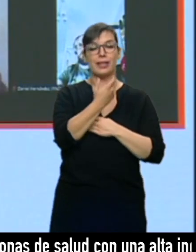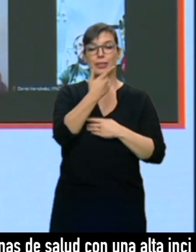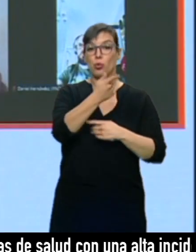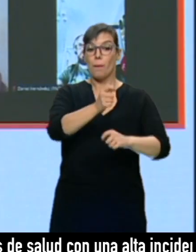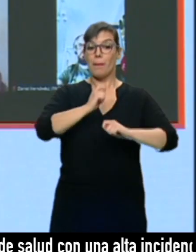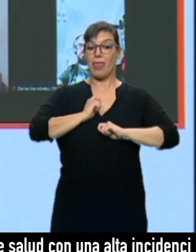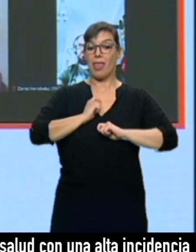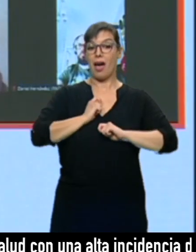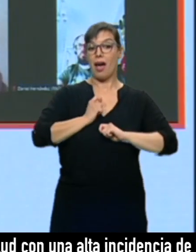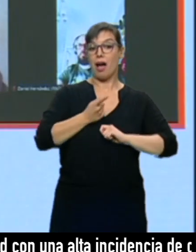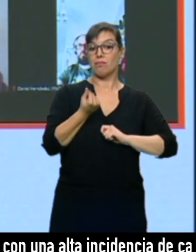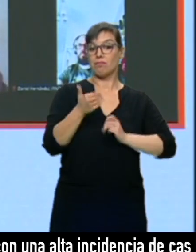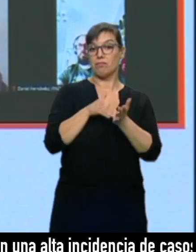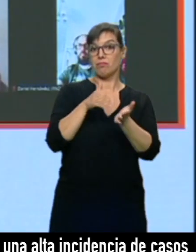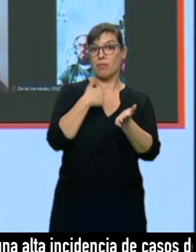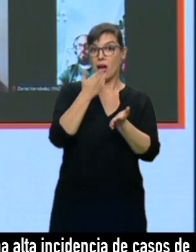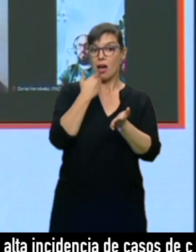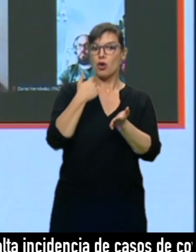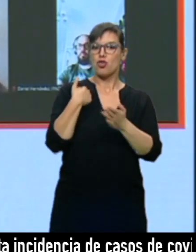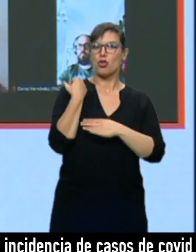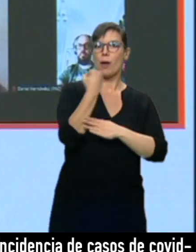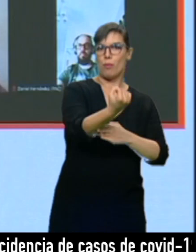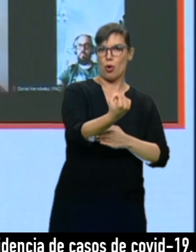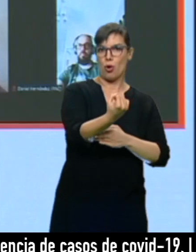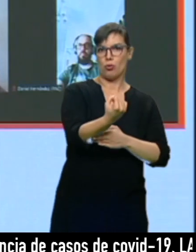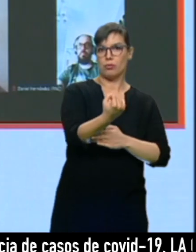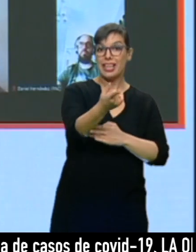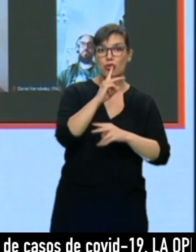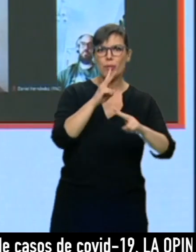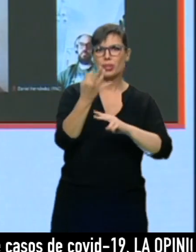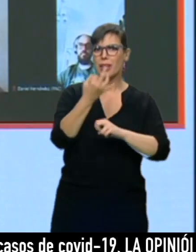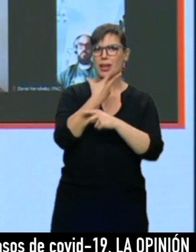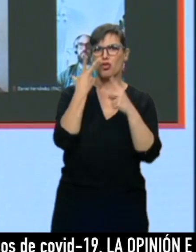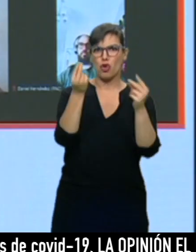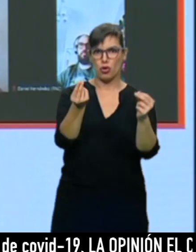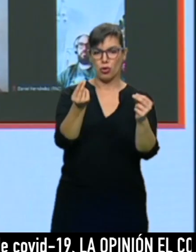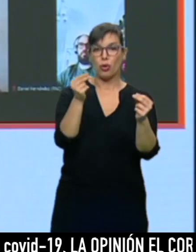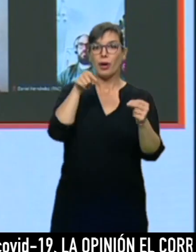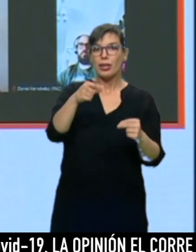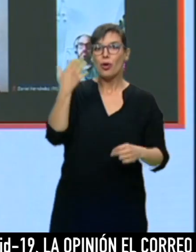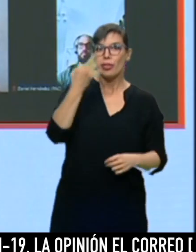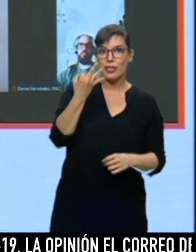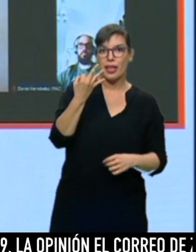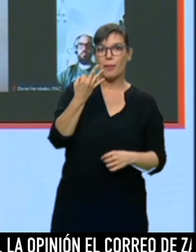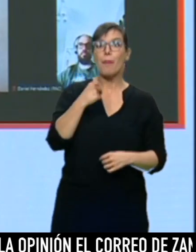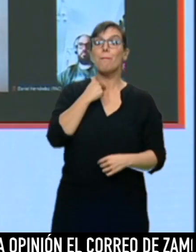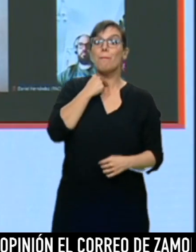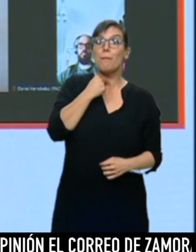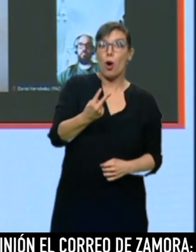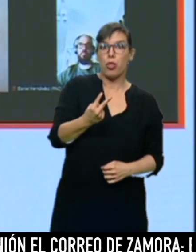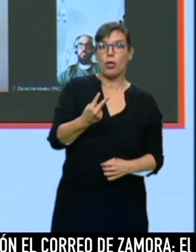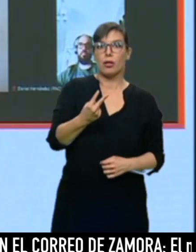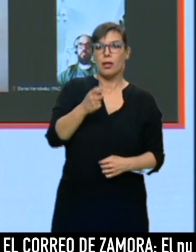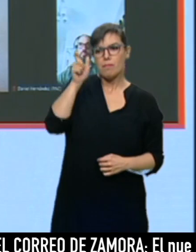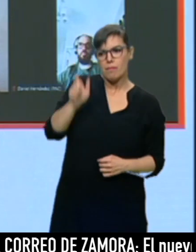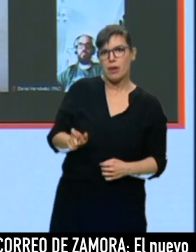y apoyo una moción de censura. La respuesta es no. No. Eso es lo que debe surgir de la boca del partido político